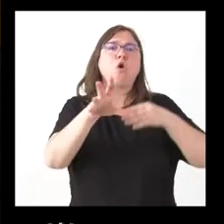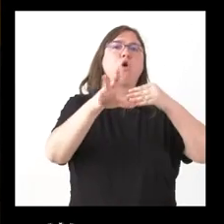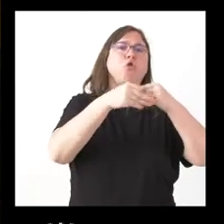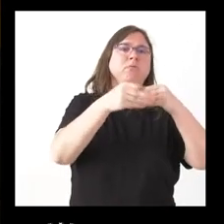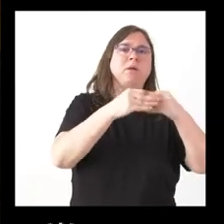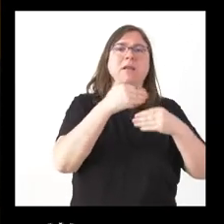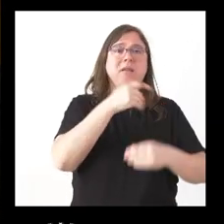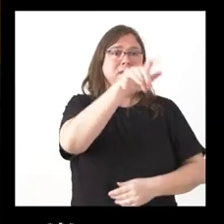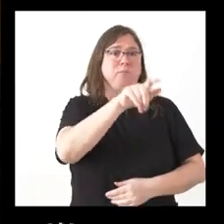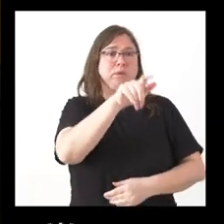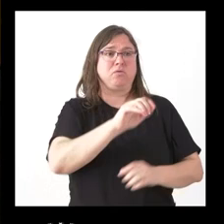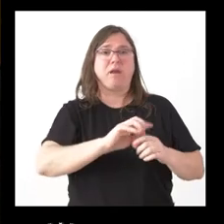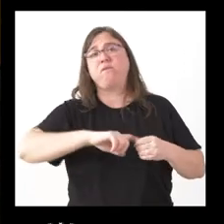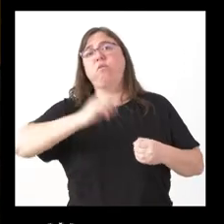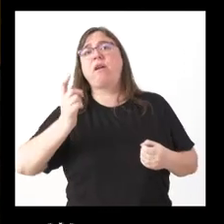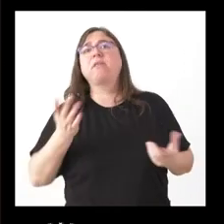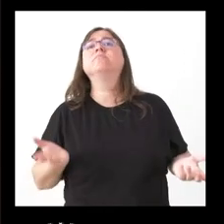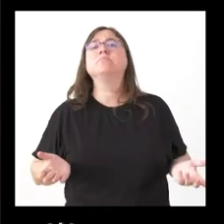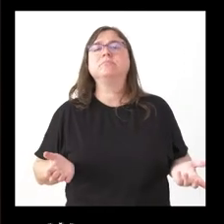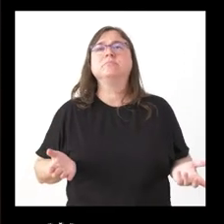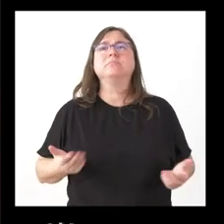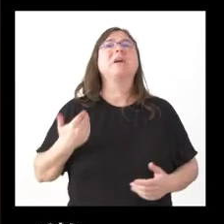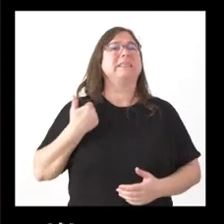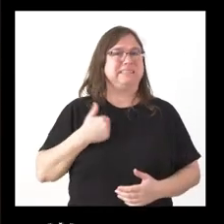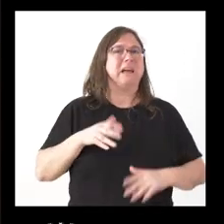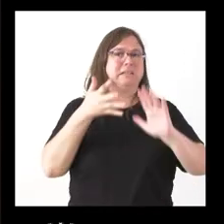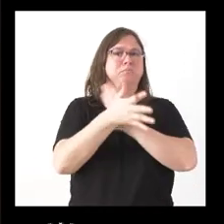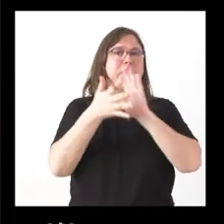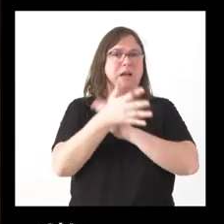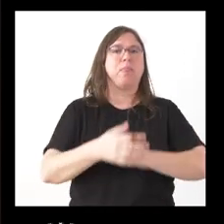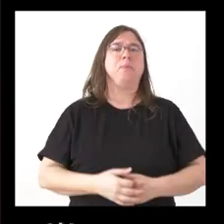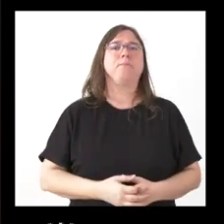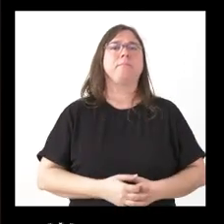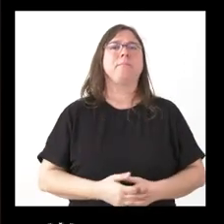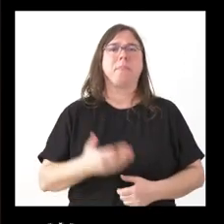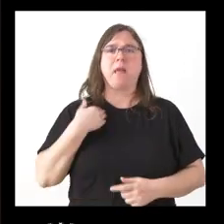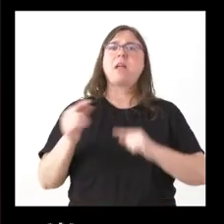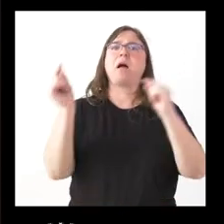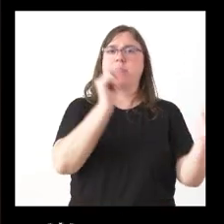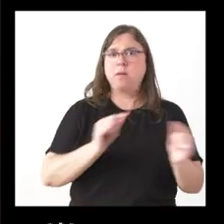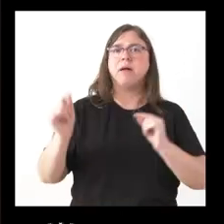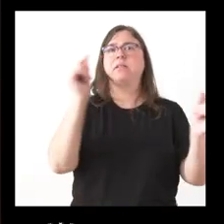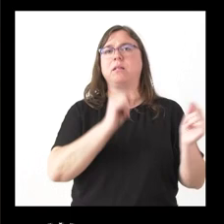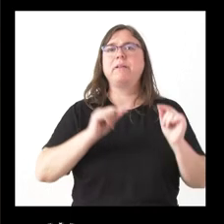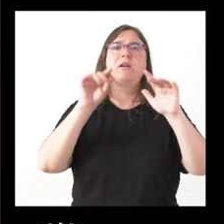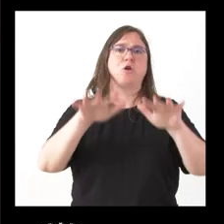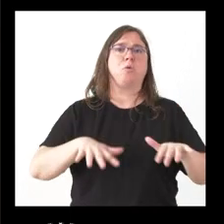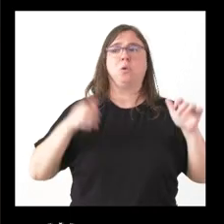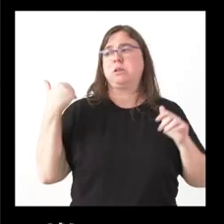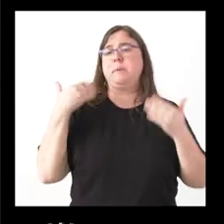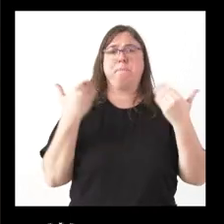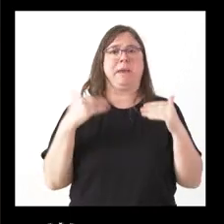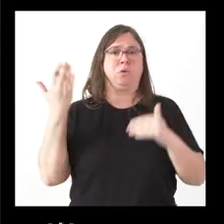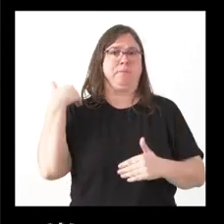esa gente que se ha quedado fuera bueno ya lo hemos explicado y fue objeto de debate en las cortes de Castellano en este miércoles